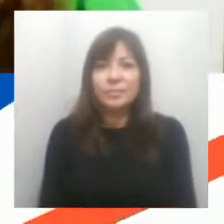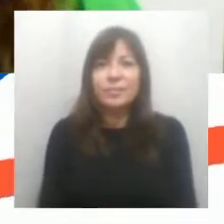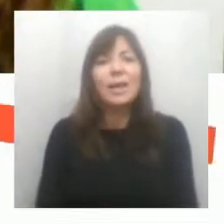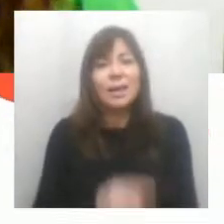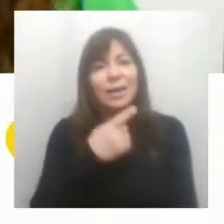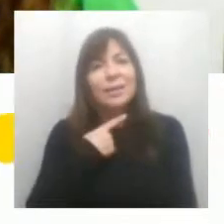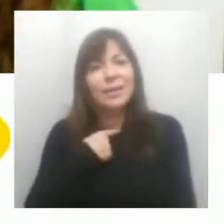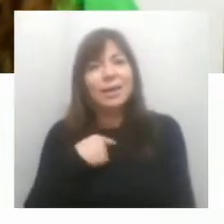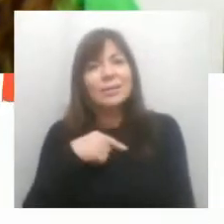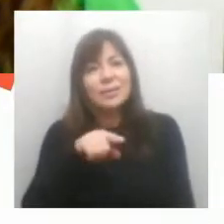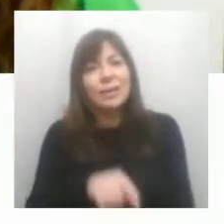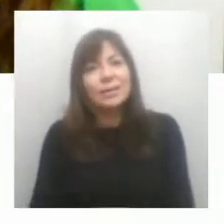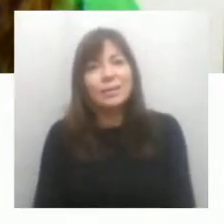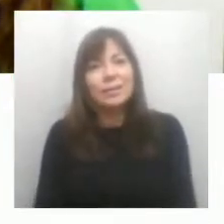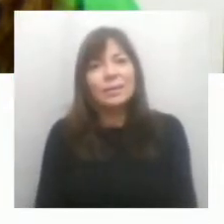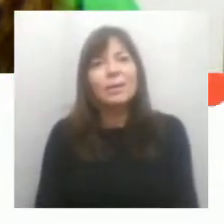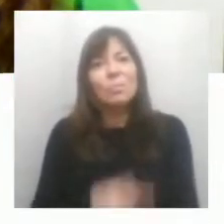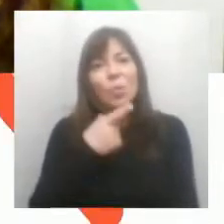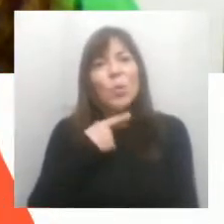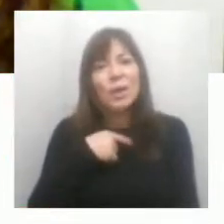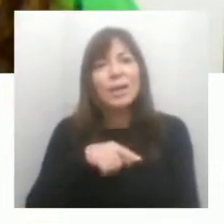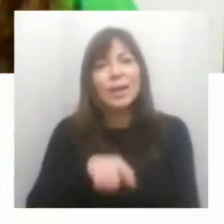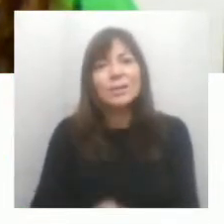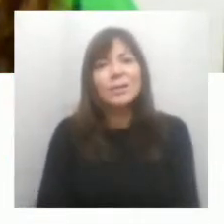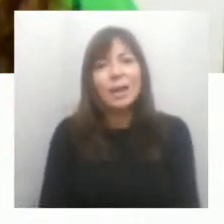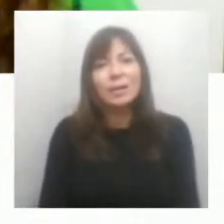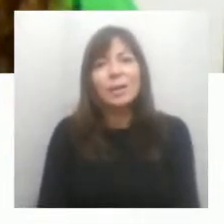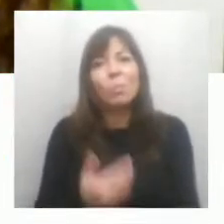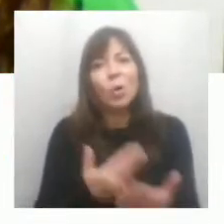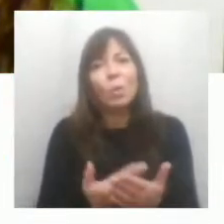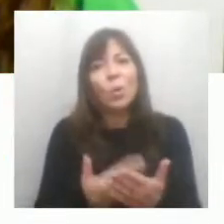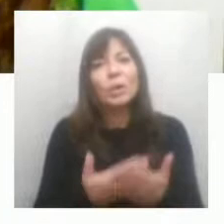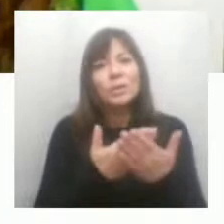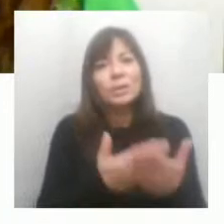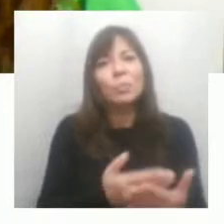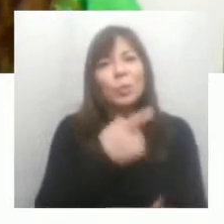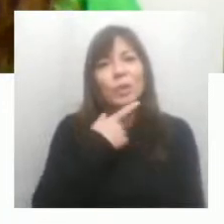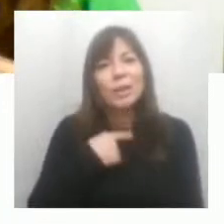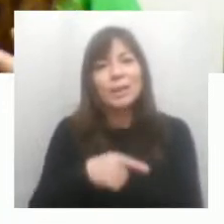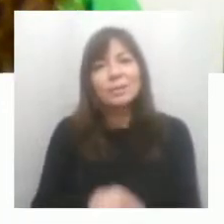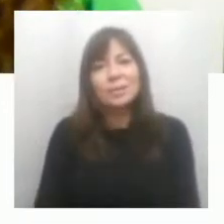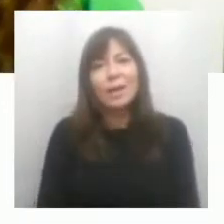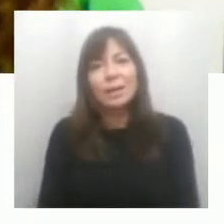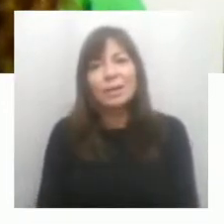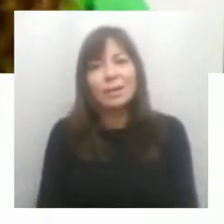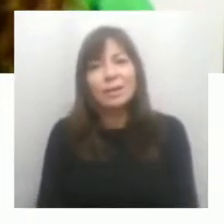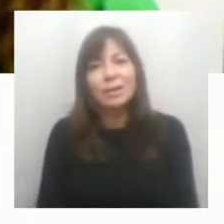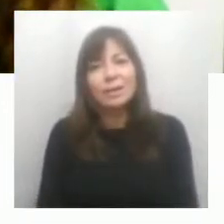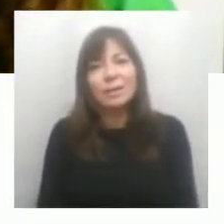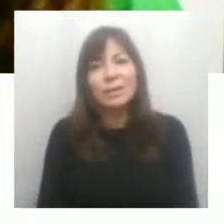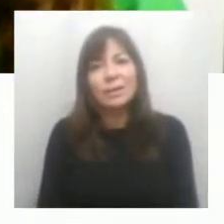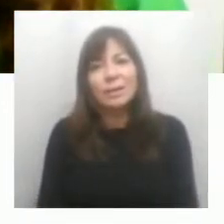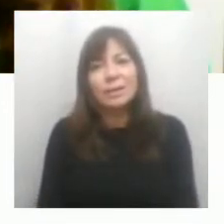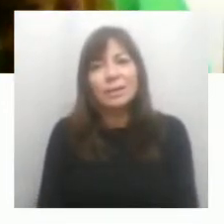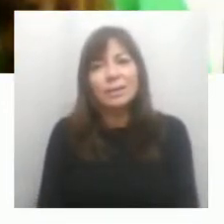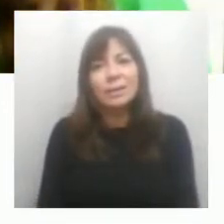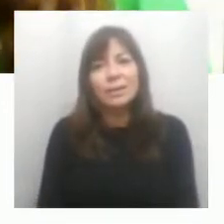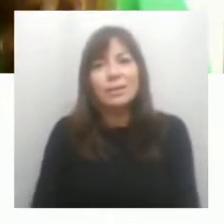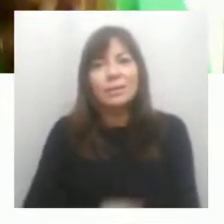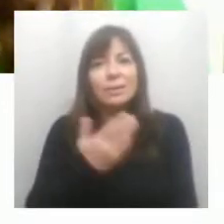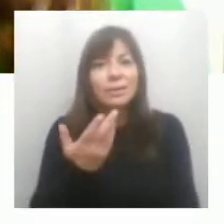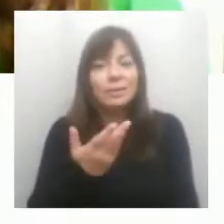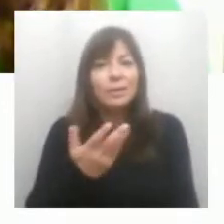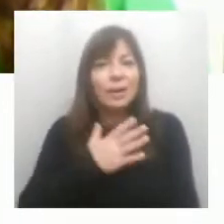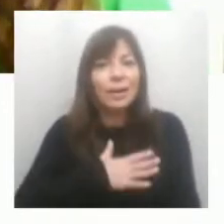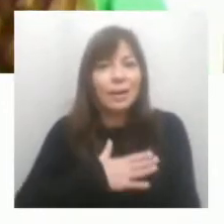Interesante lo de Fernanda. Sí, muy interesante, gracias, la Fernanda. Propuesta. Sí, por supuesto, Pame, todo. ¿Sí? Sí, no, te quería un poco de